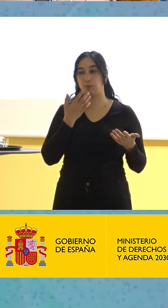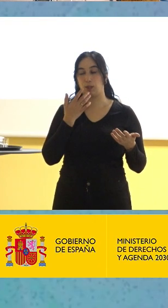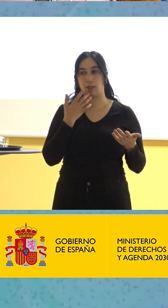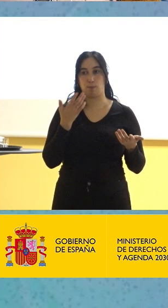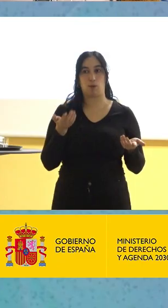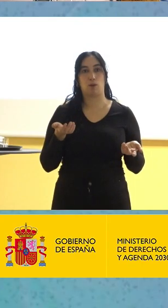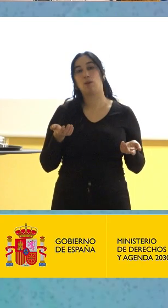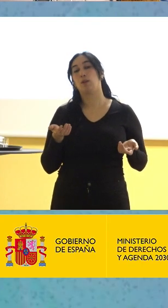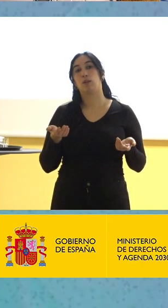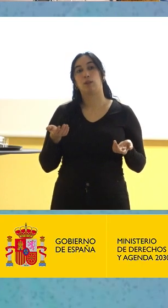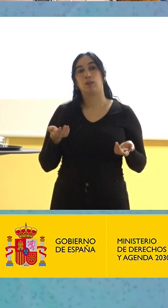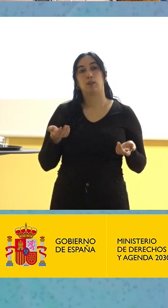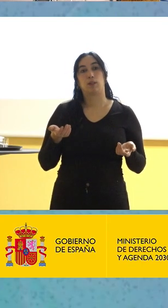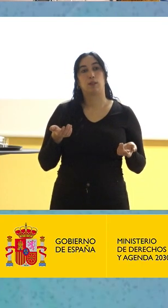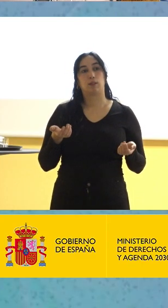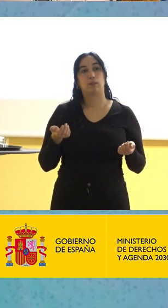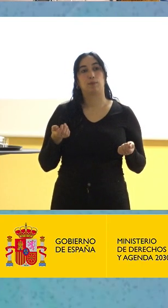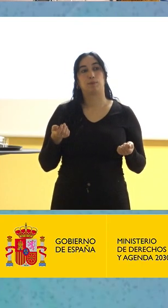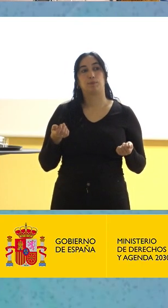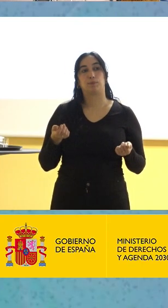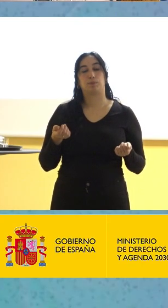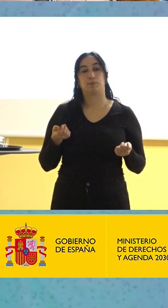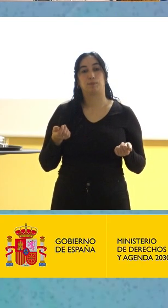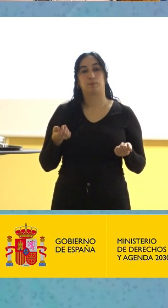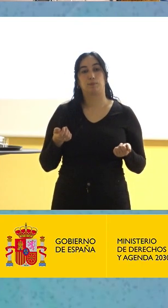¿no? Encontramos que